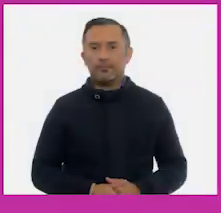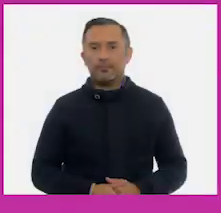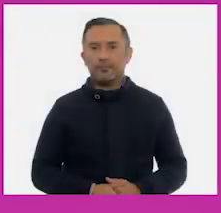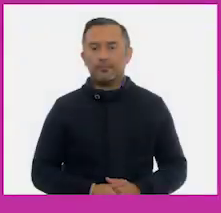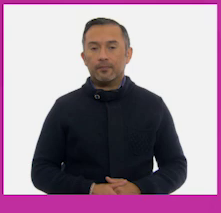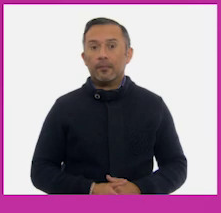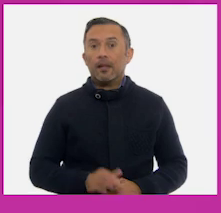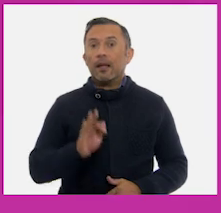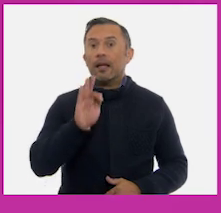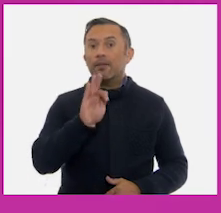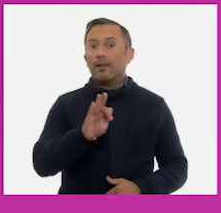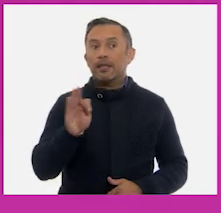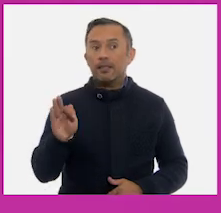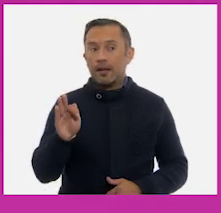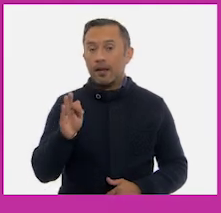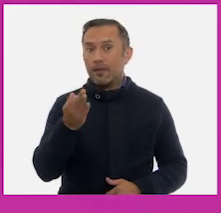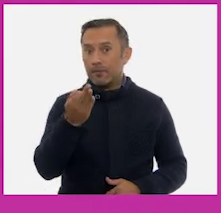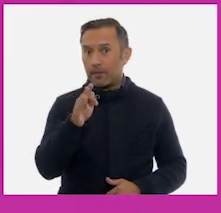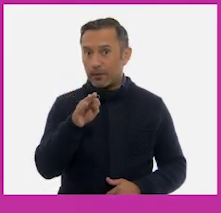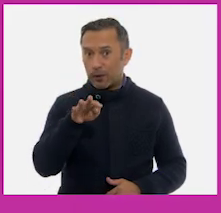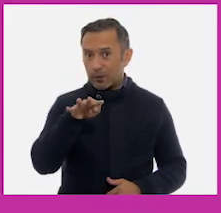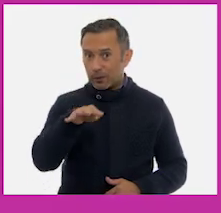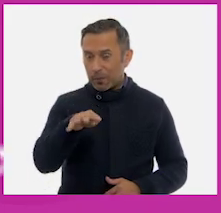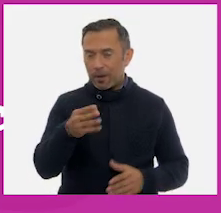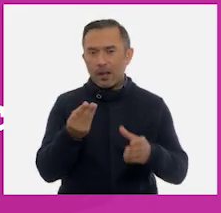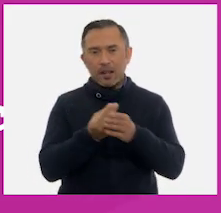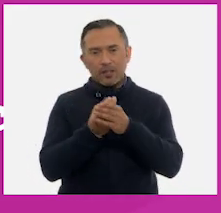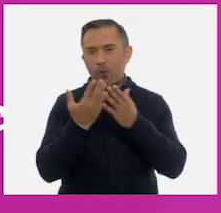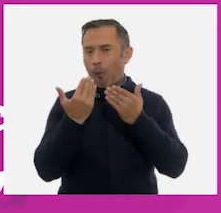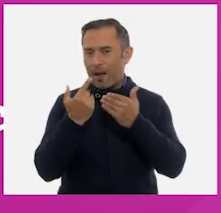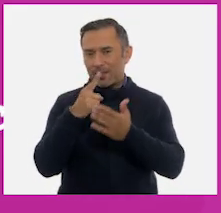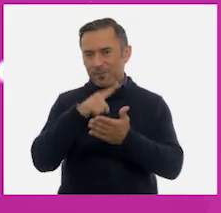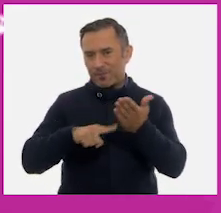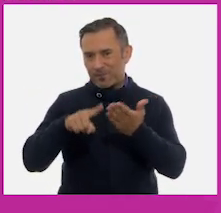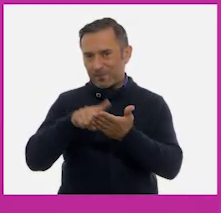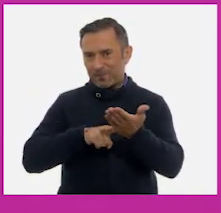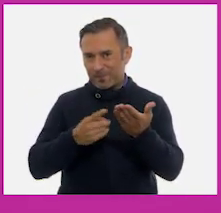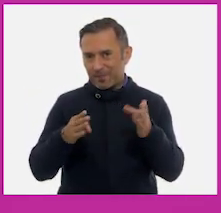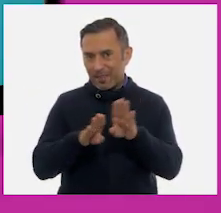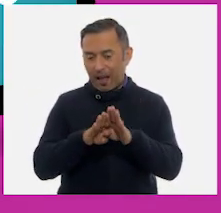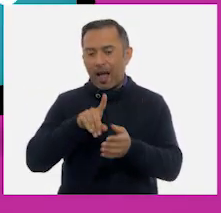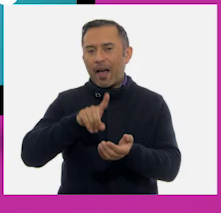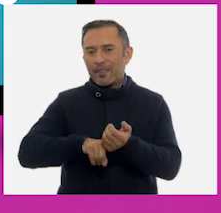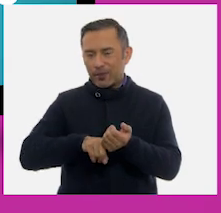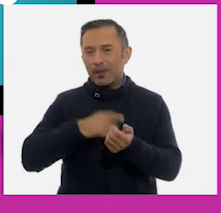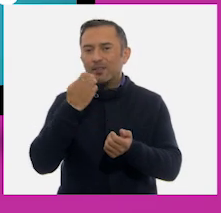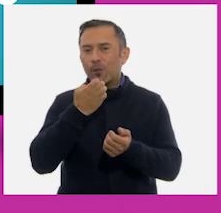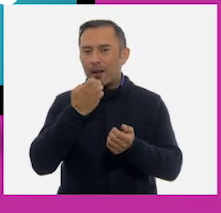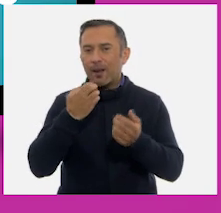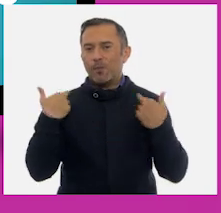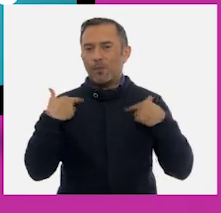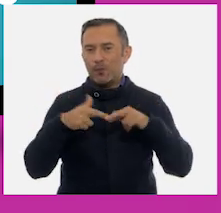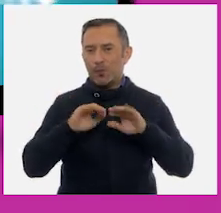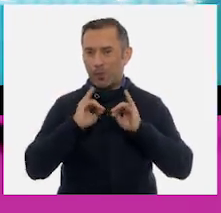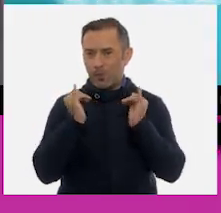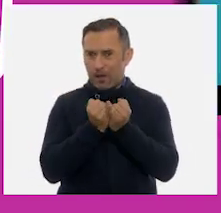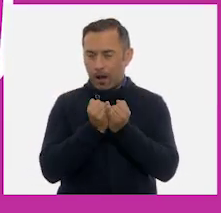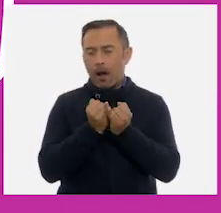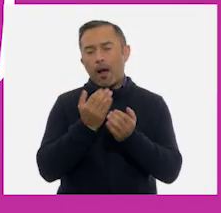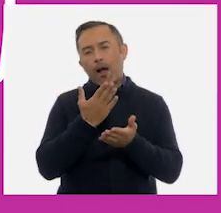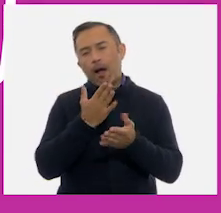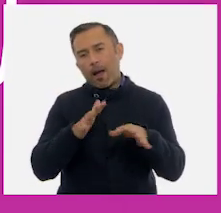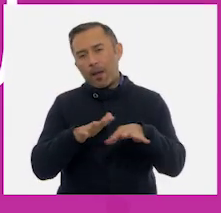El 19 de febrero no habrá clases porque hay Consejo Técnico Escolar, así que tendremos programación de entretenimiento. No te la